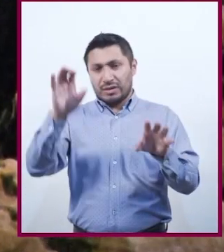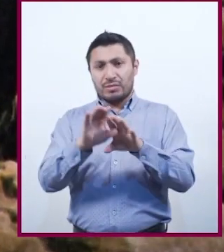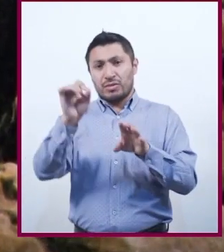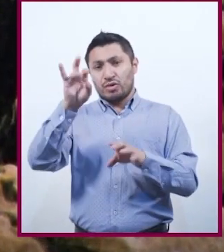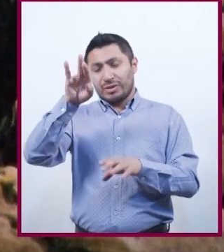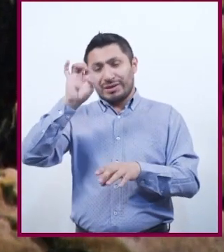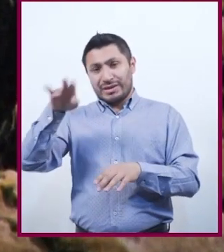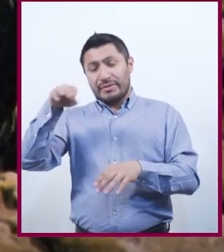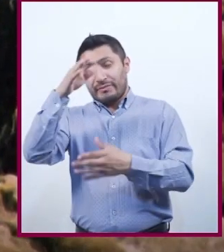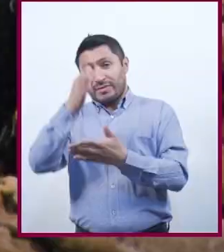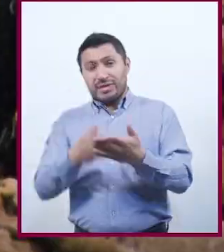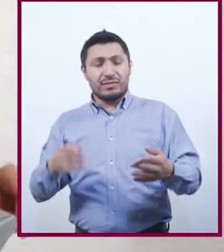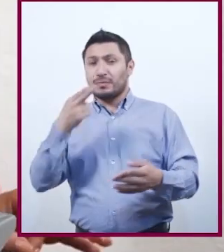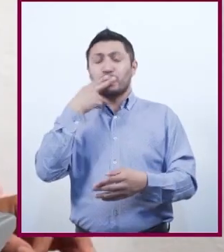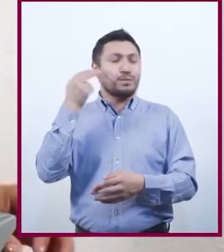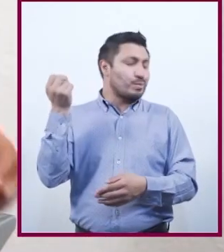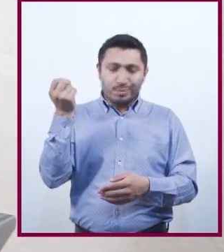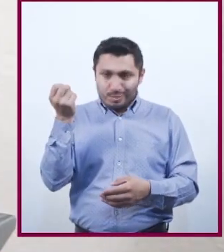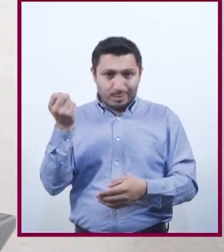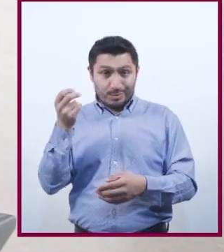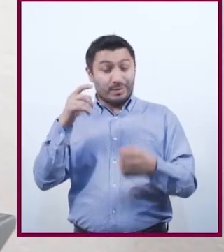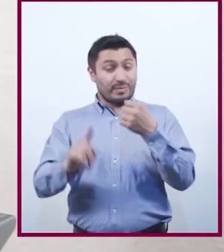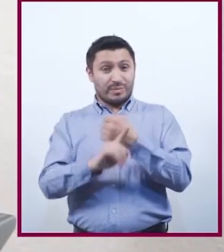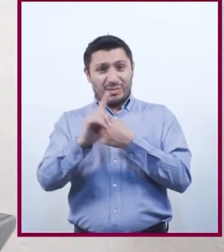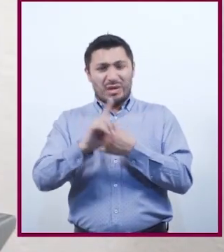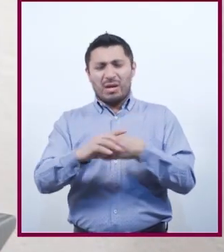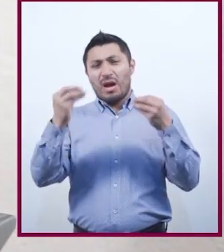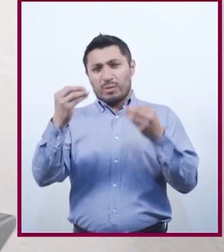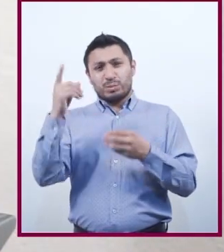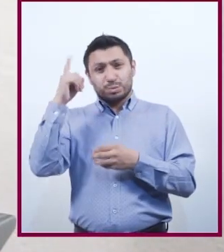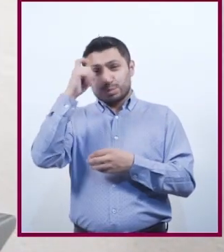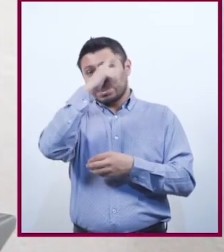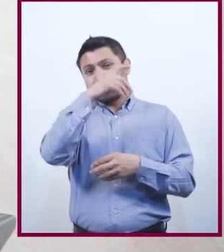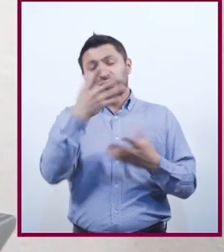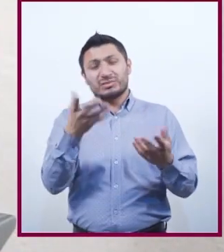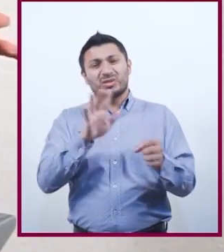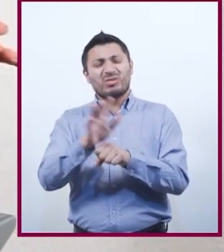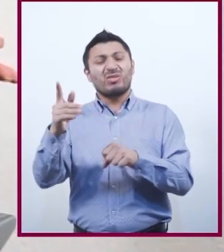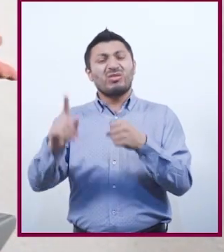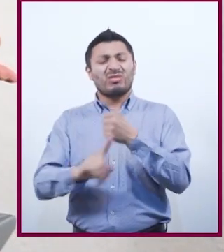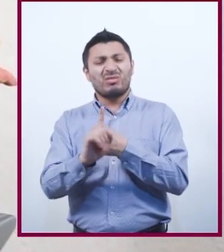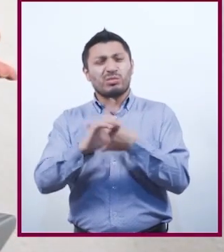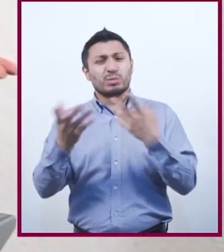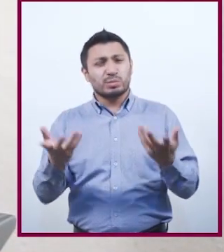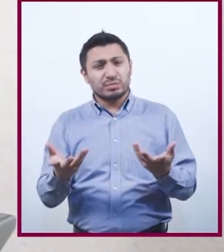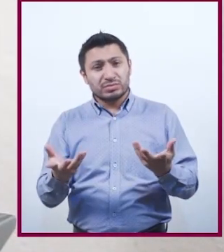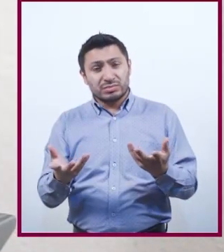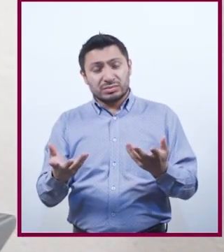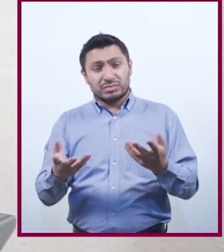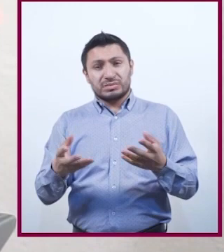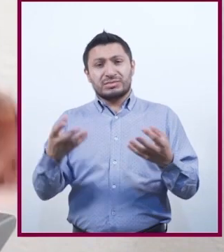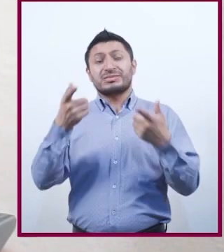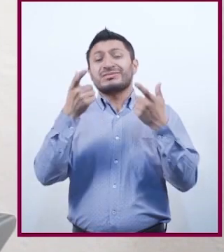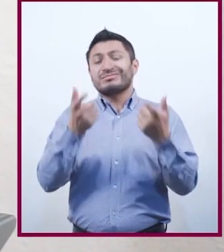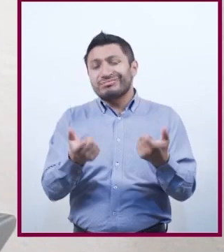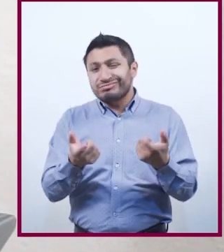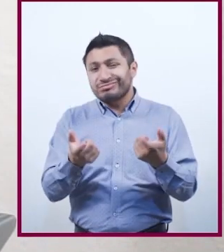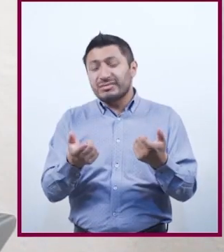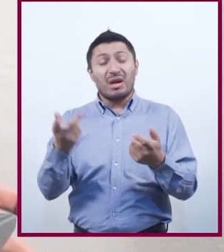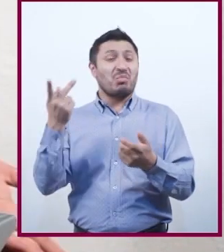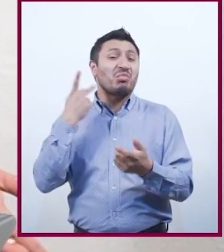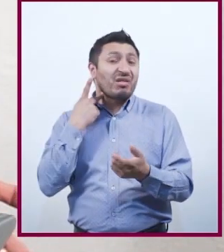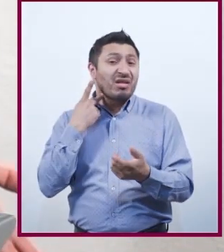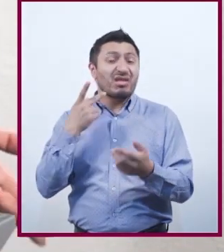como Oriente Medio ha funcionado. El problema es demasiado complejo. ¿Qué pelean? ¿Es una cuestión